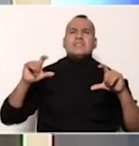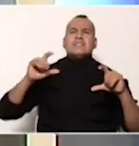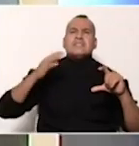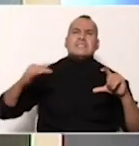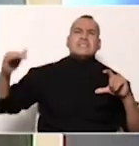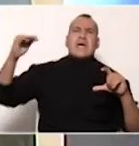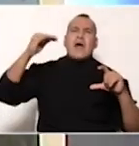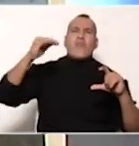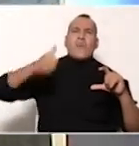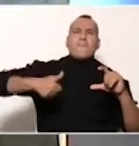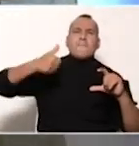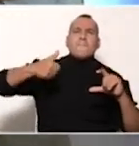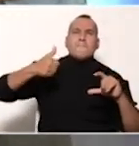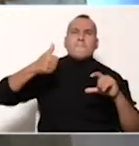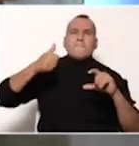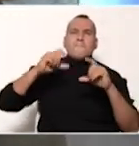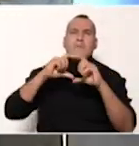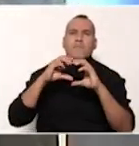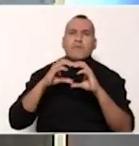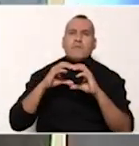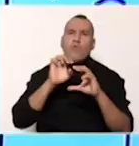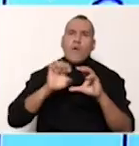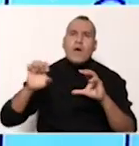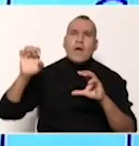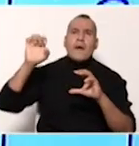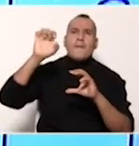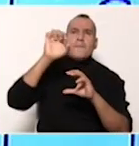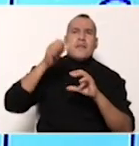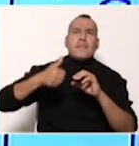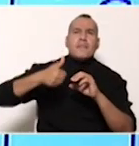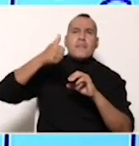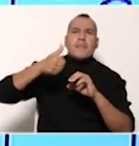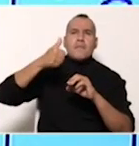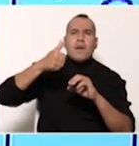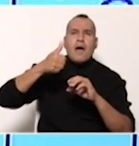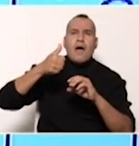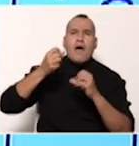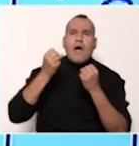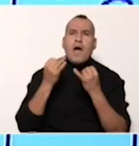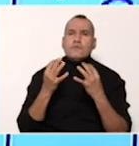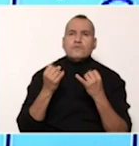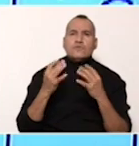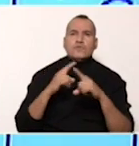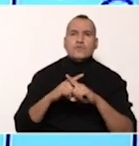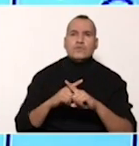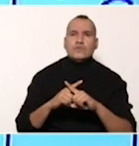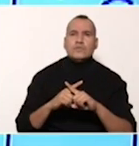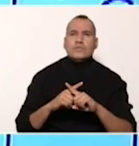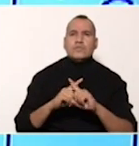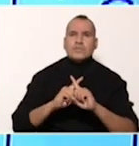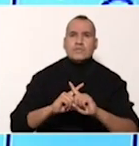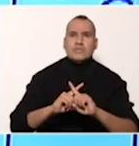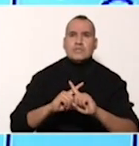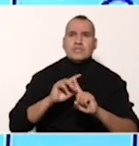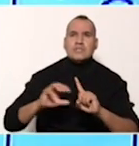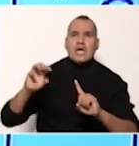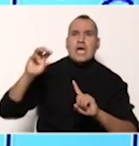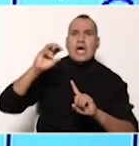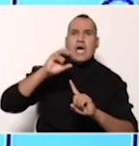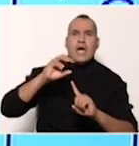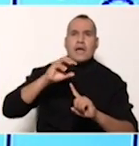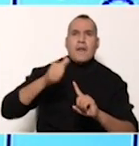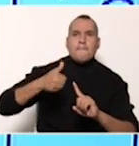polinomio, utilizando este polinomio, la definición de grado de polinomio viene a ser el mayor exponente que tiene